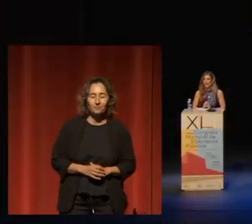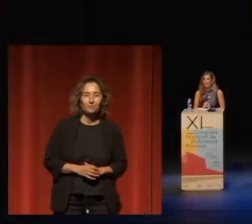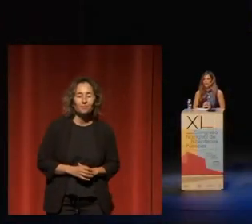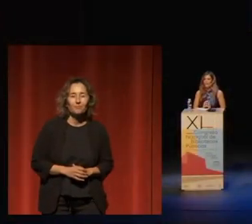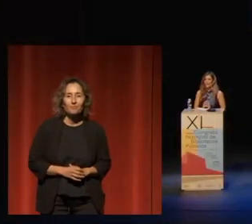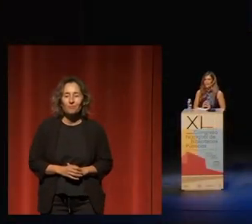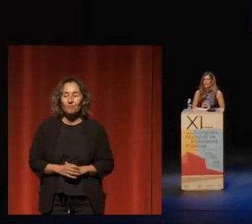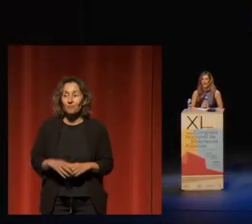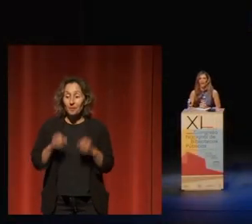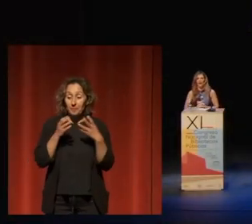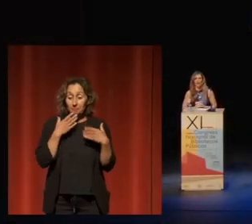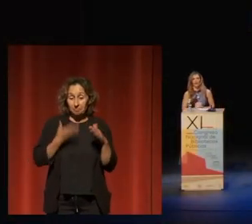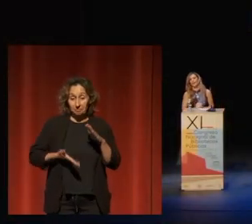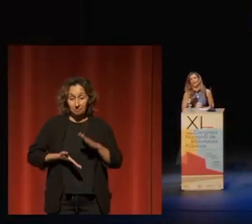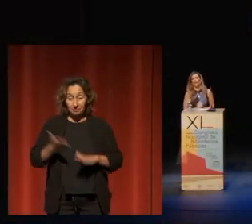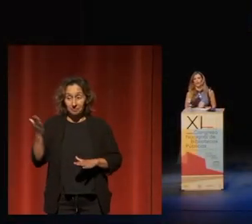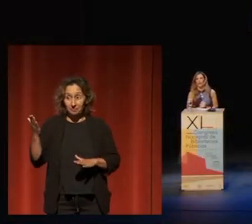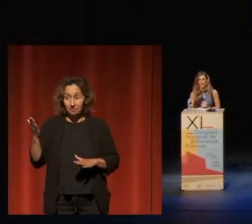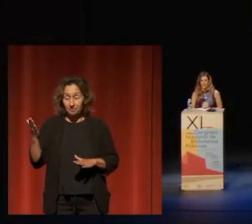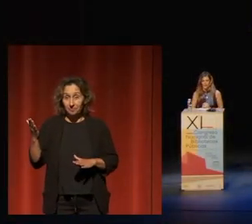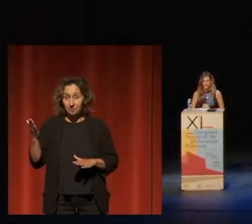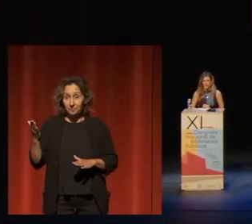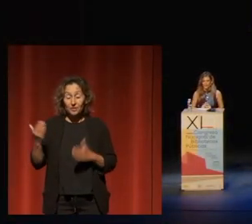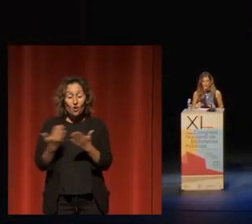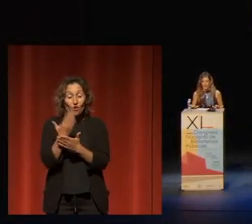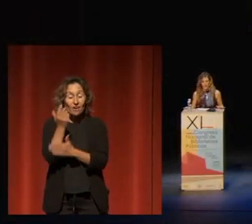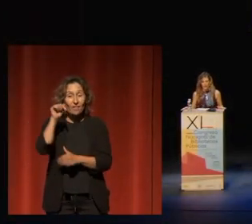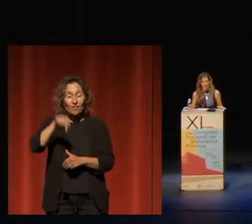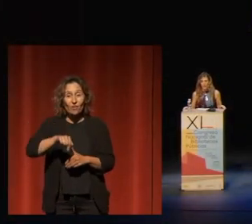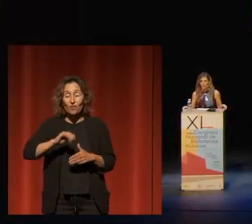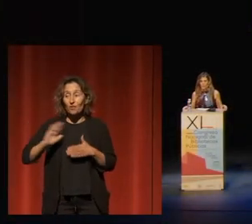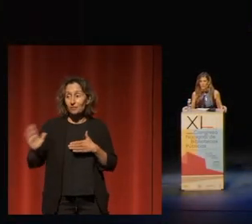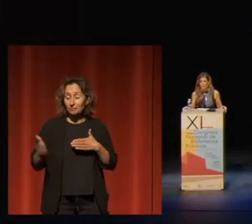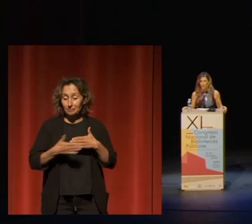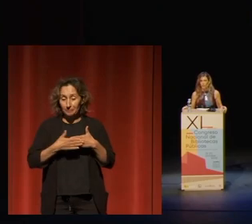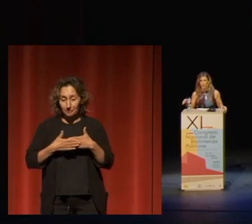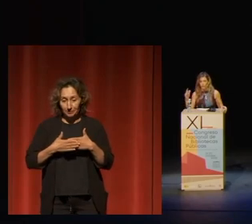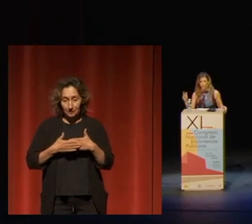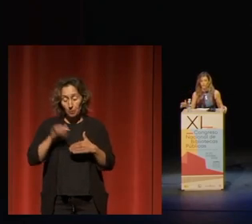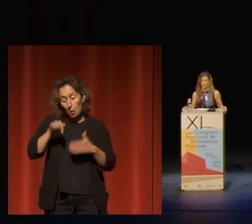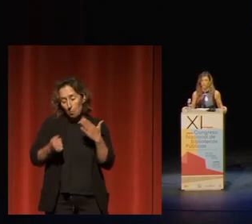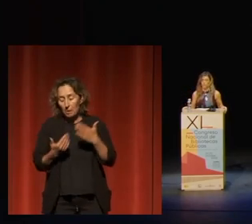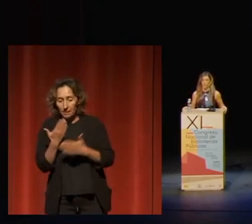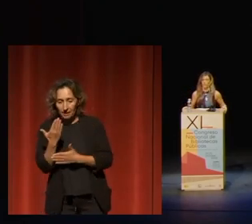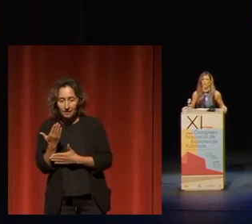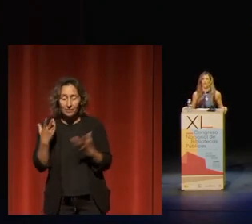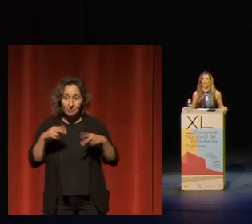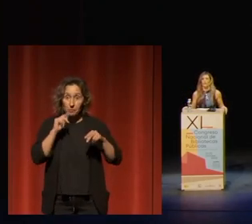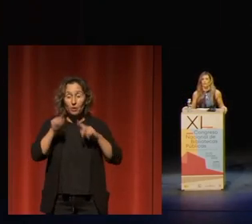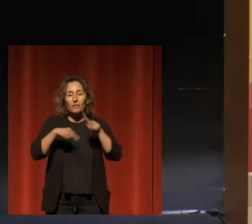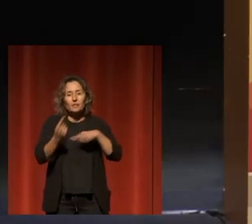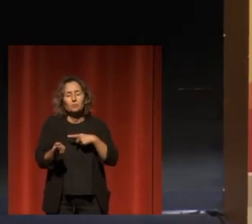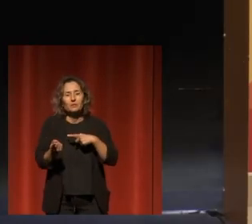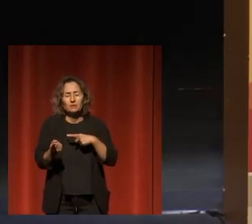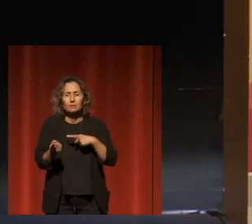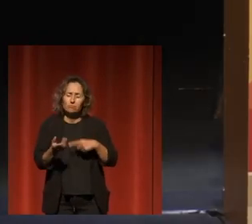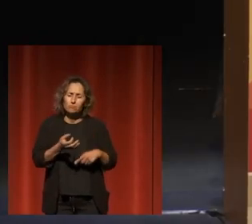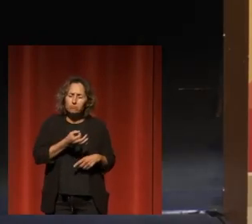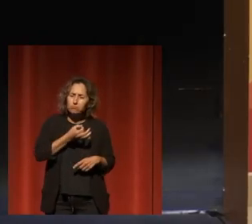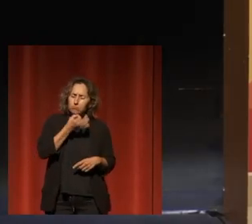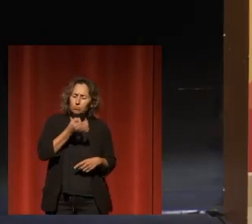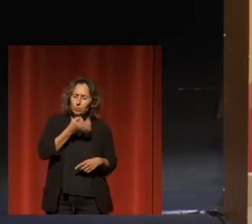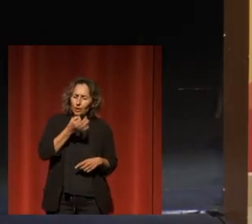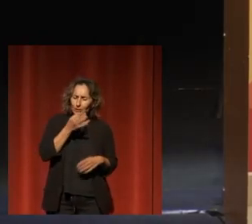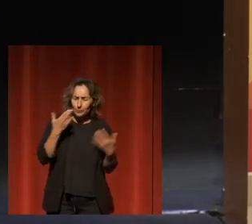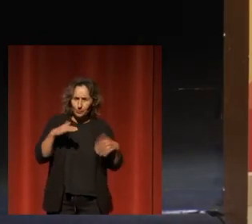bien para finalizar la la jornada del día de hoy de la mañana de hoy porque luego nos espera una una tarde